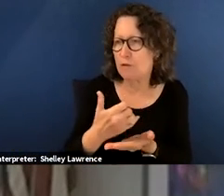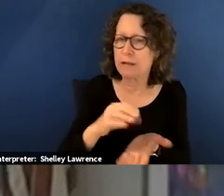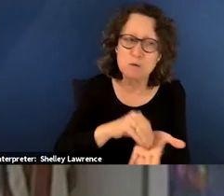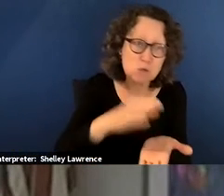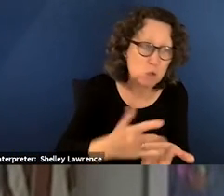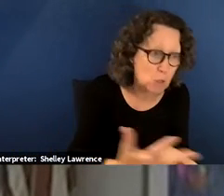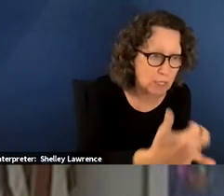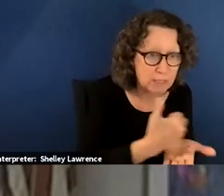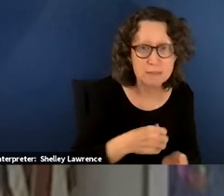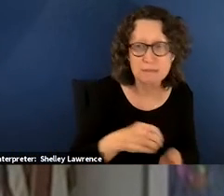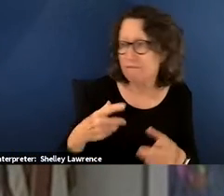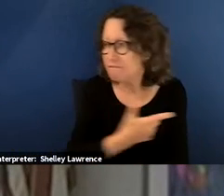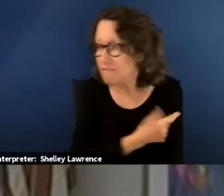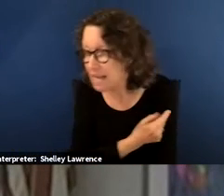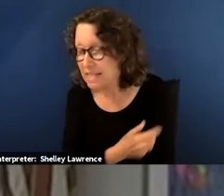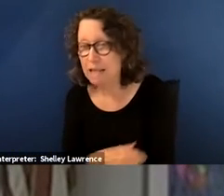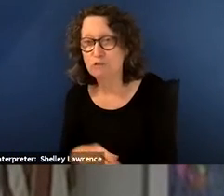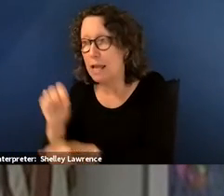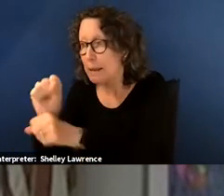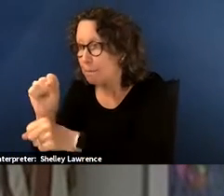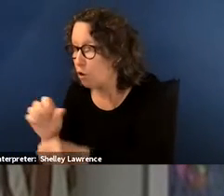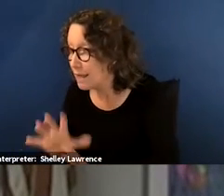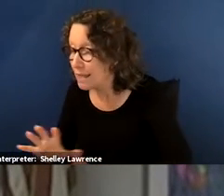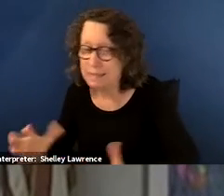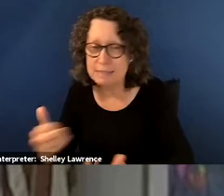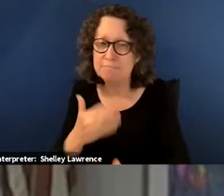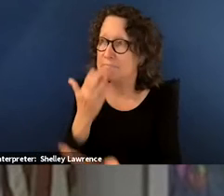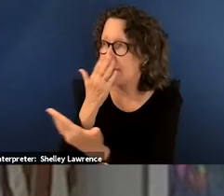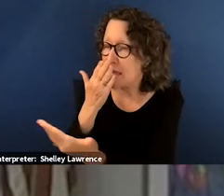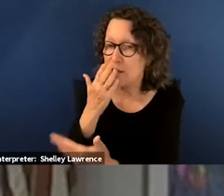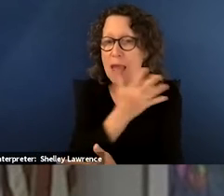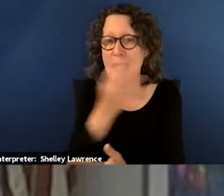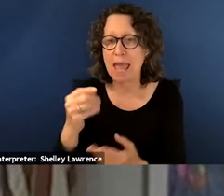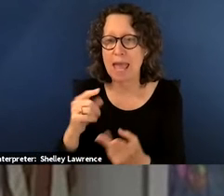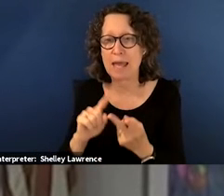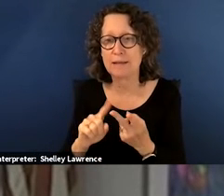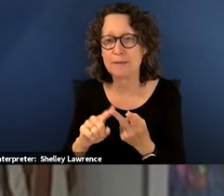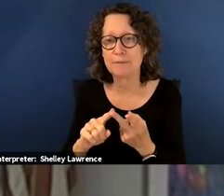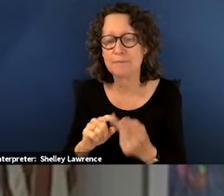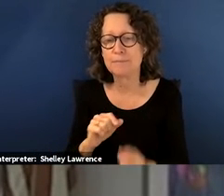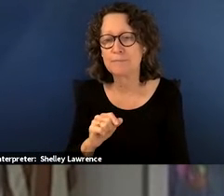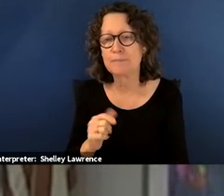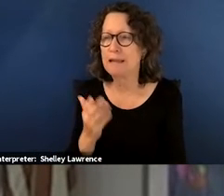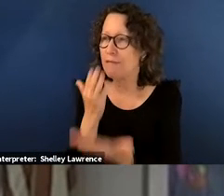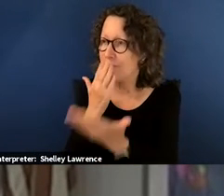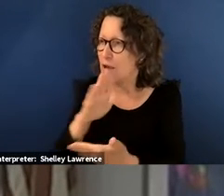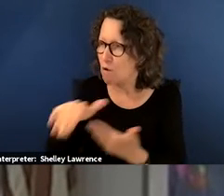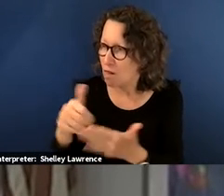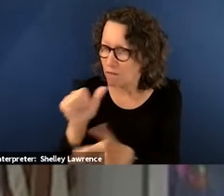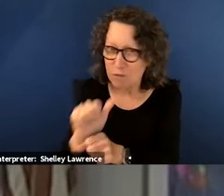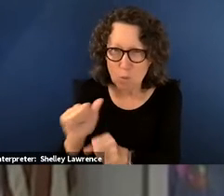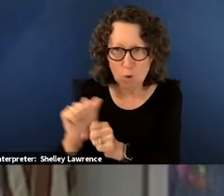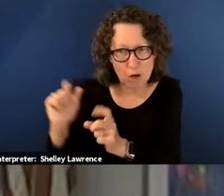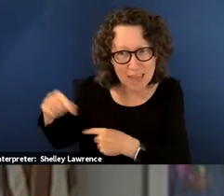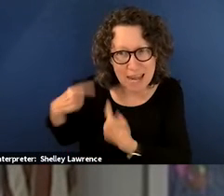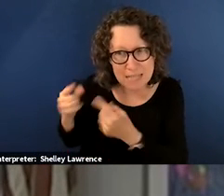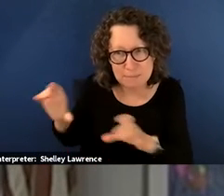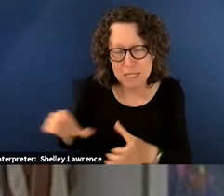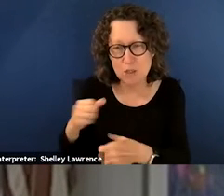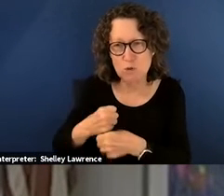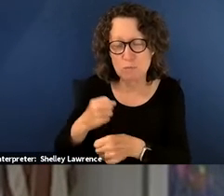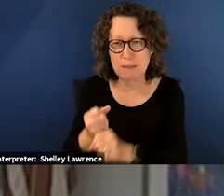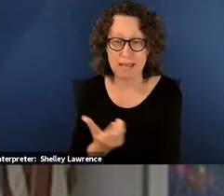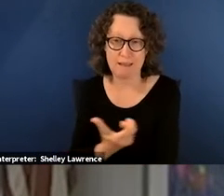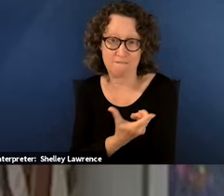la información acerca de la vacunación de los estudiantes y de los empleados. Y también quiero agradecer todo el